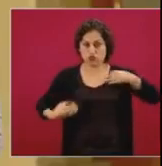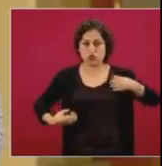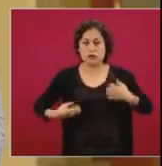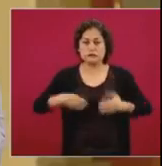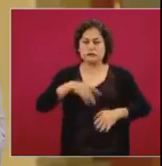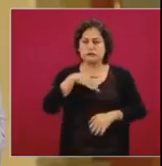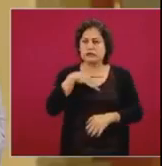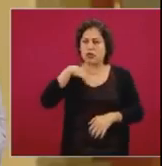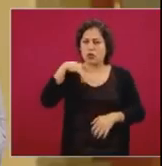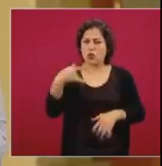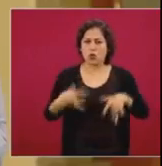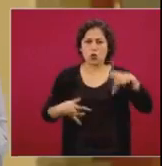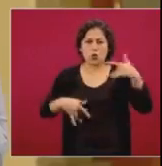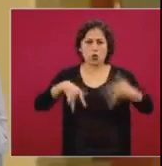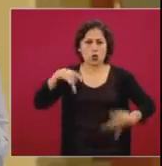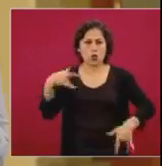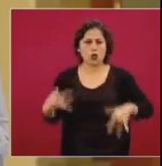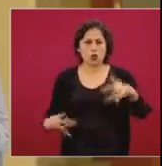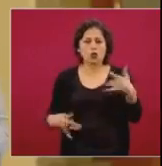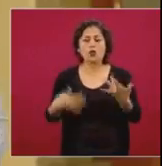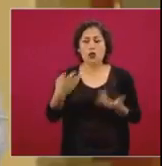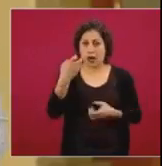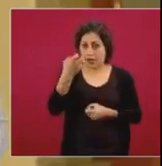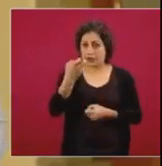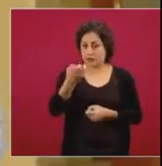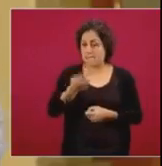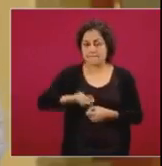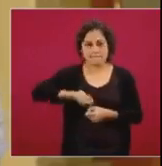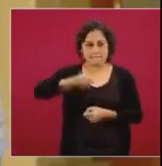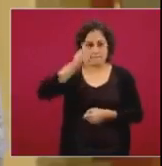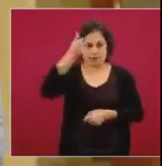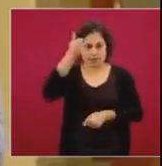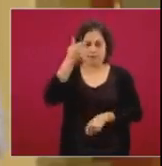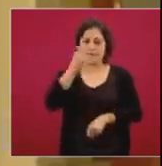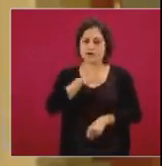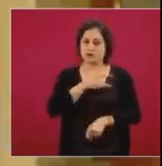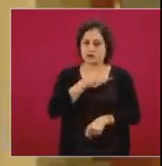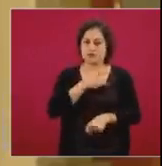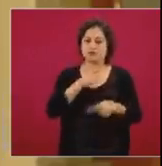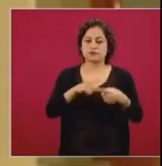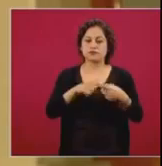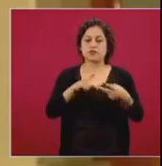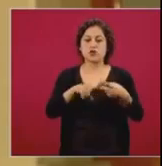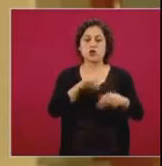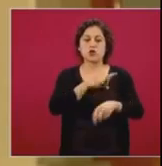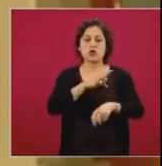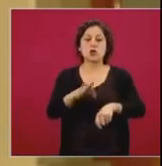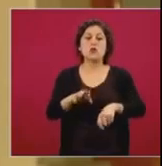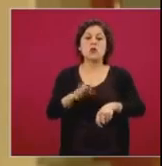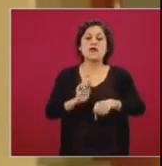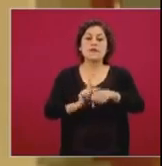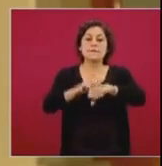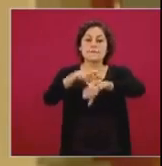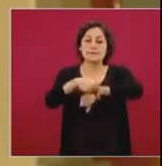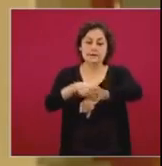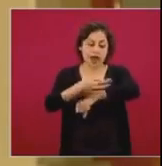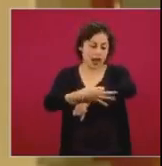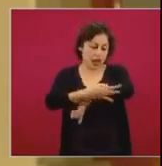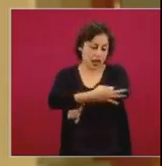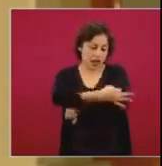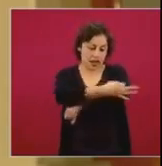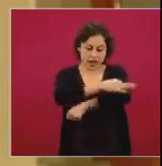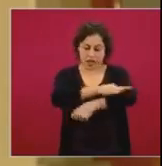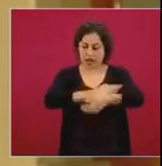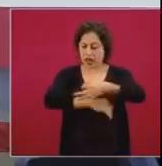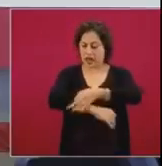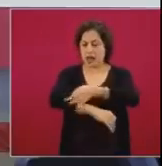los que de manera primaria se afectan. Podemos tener manchas, pedazos de piel, con